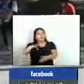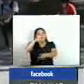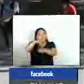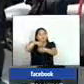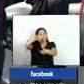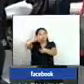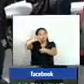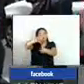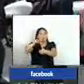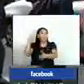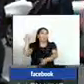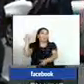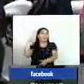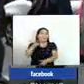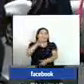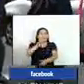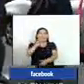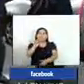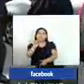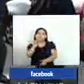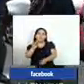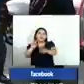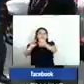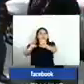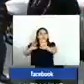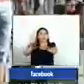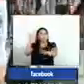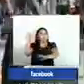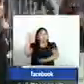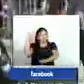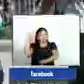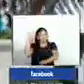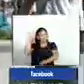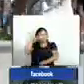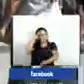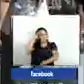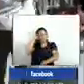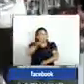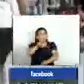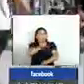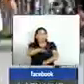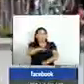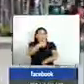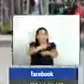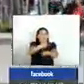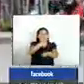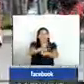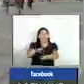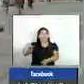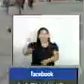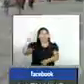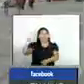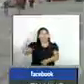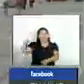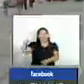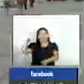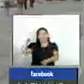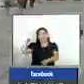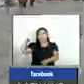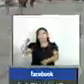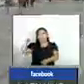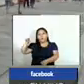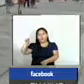lo mencionaba ya por el año 2018 en Esquipulas hablaba acerca de los procesos de integración que son